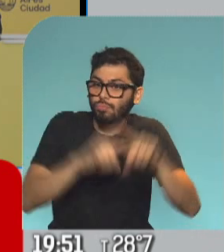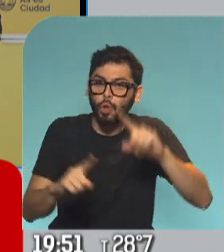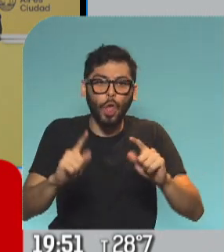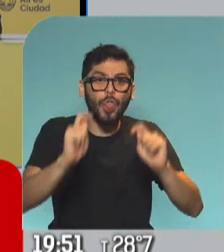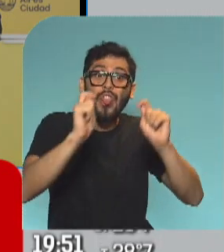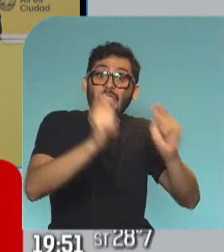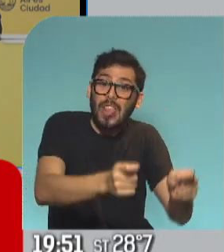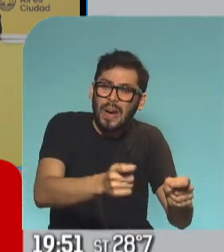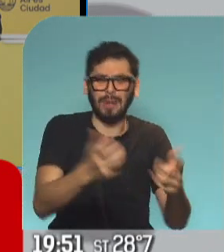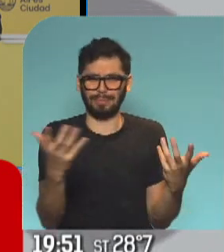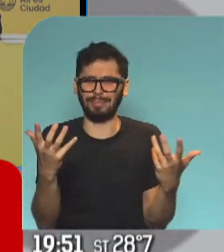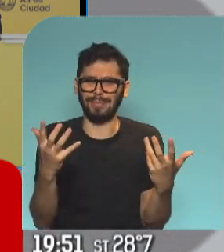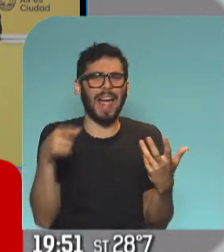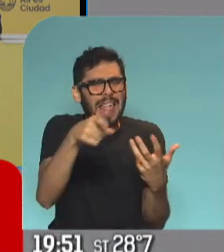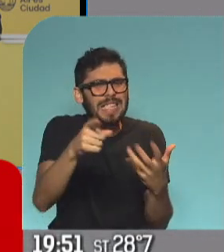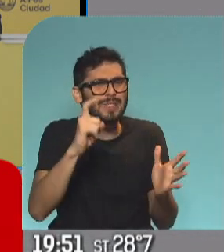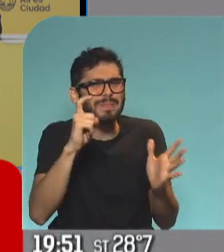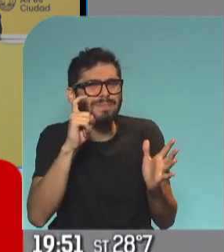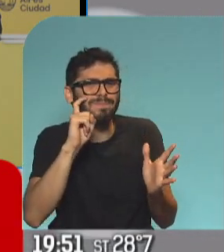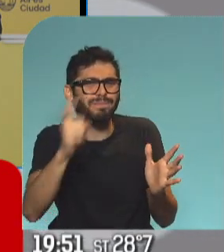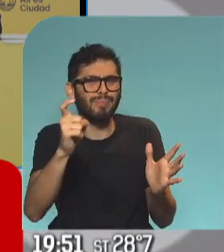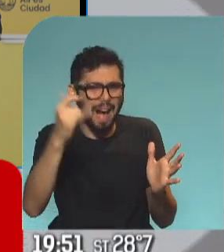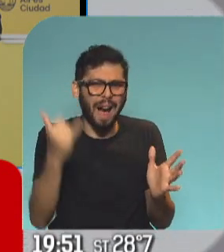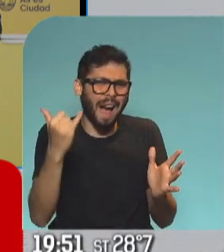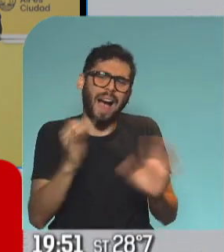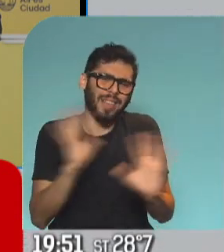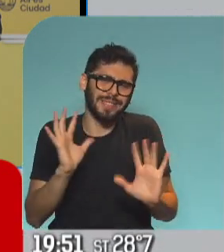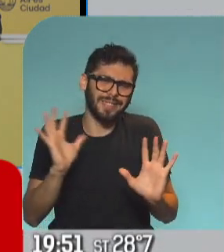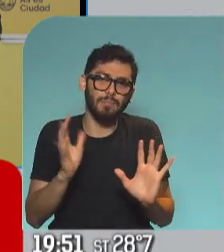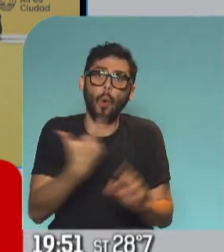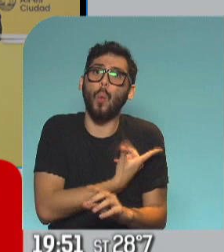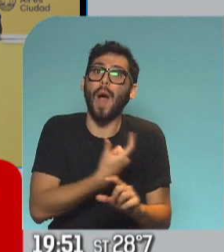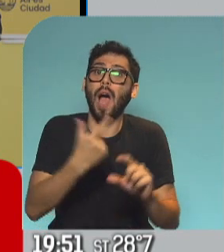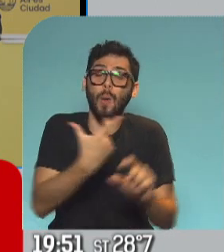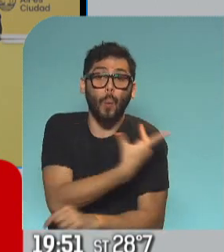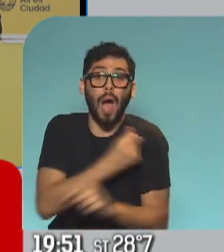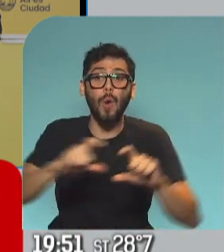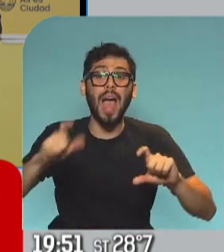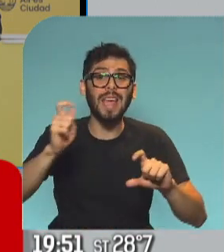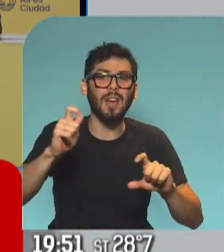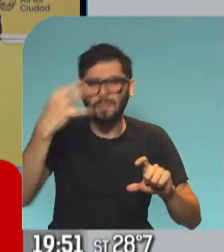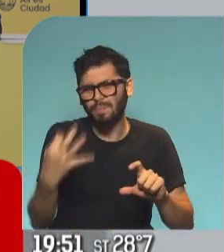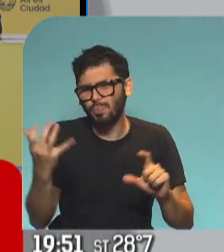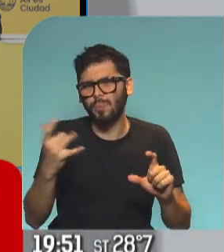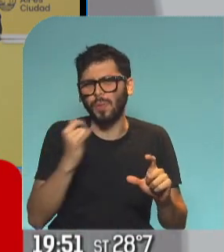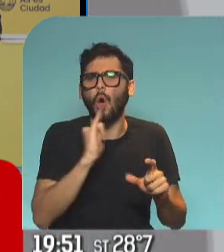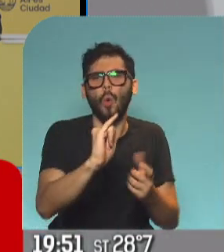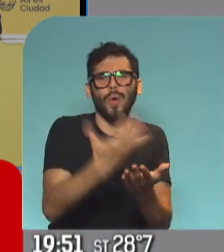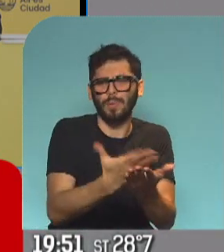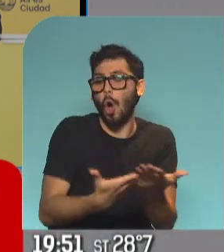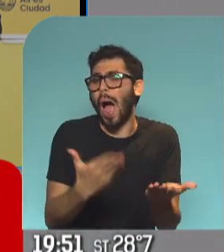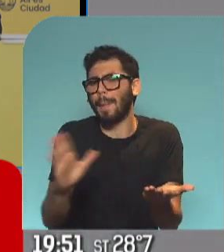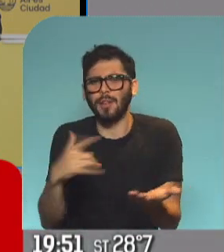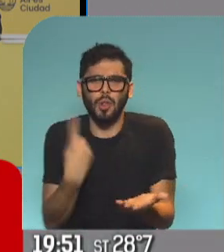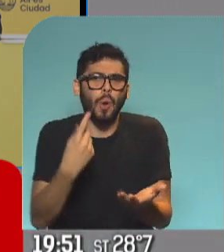no sabemos quiénes tienen esas vacunas, o mejor dicho, y ya hablando por fuera de la causa, sí sabemos quiénes tienen esas vacunas, porque